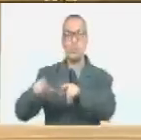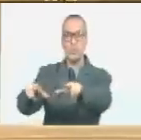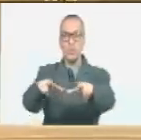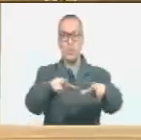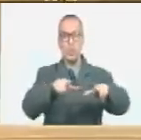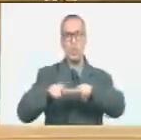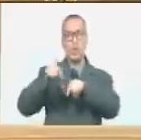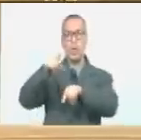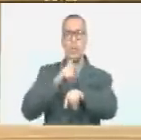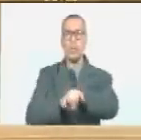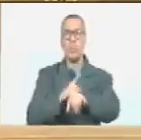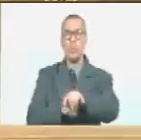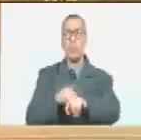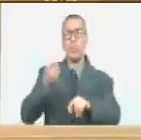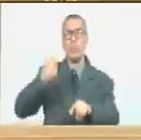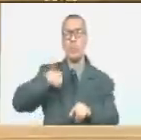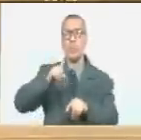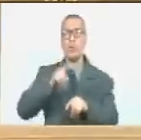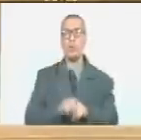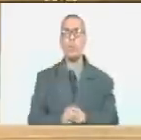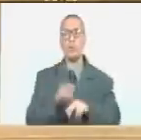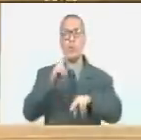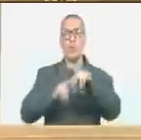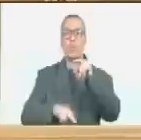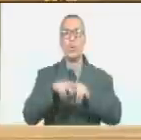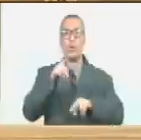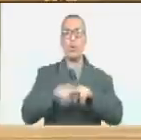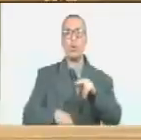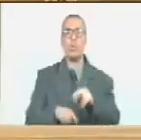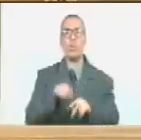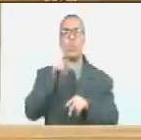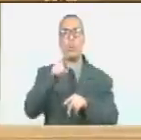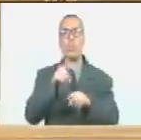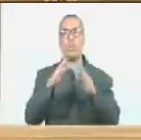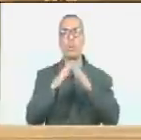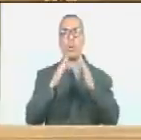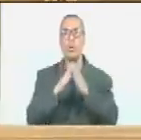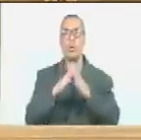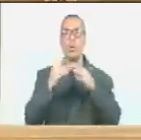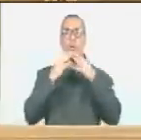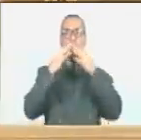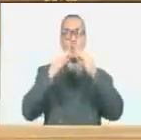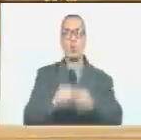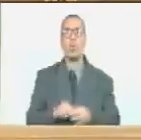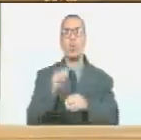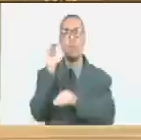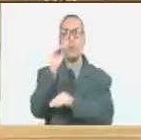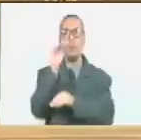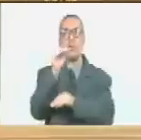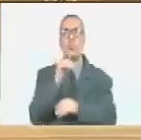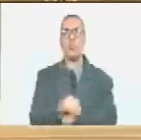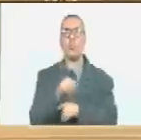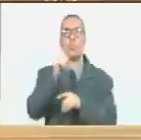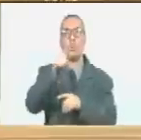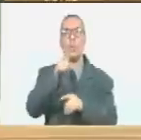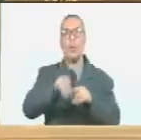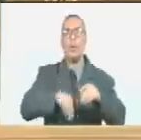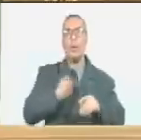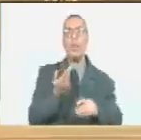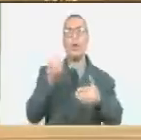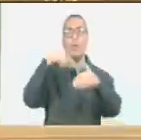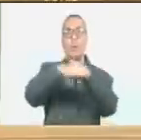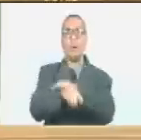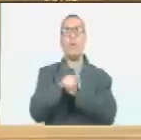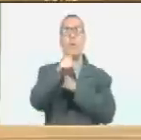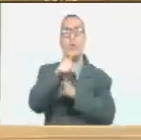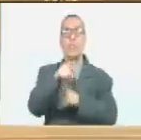que actualmente se encuentran construyendo sus viviendas y esperanzadas en un futuro para que puedan acceder